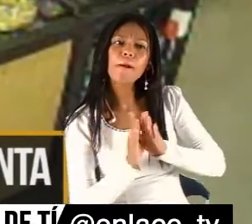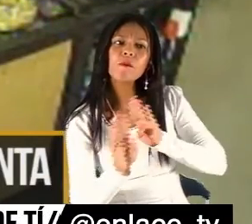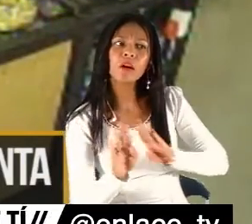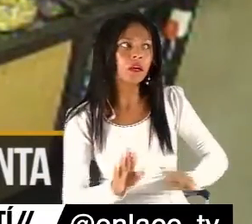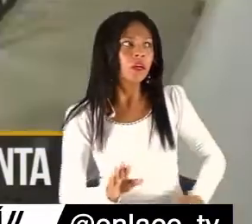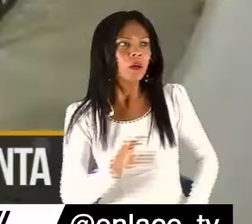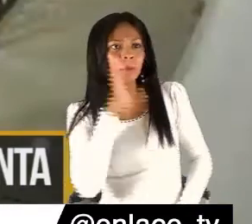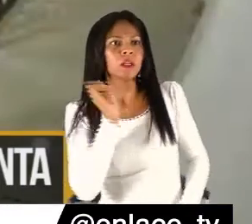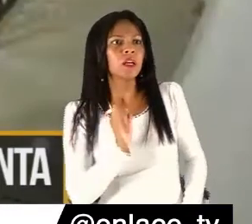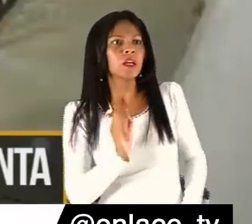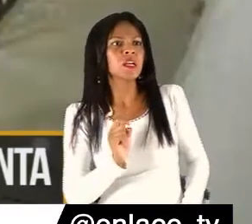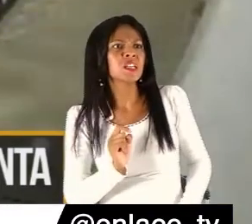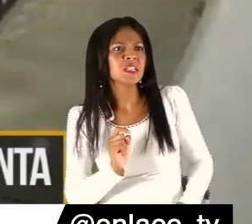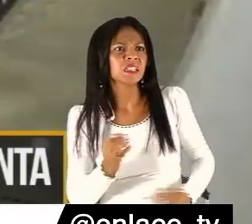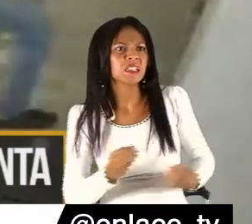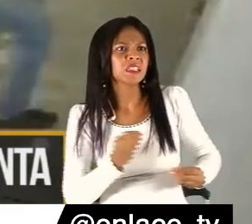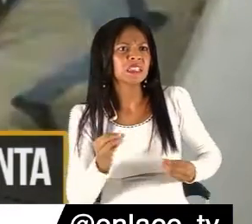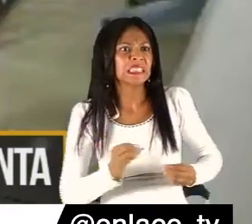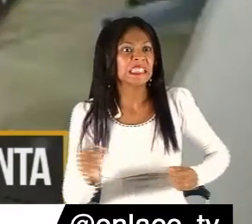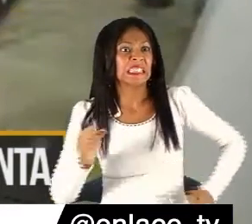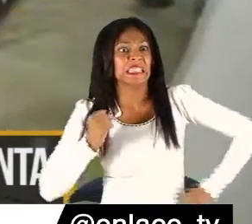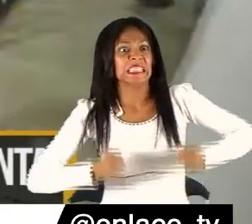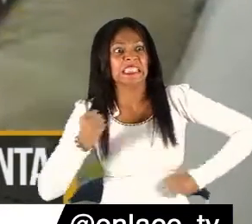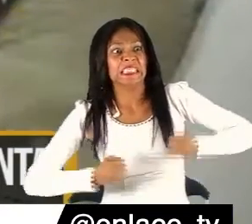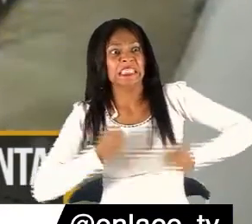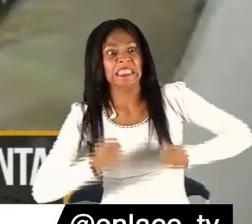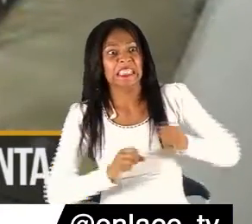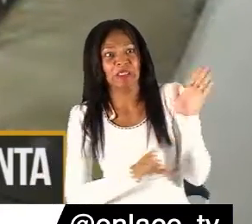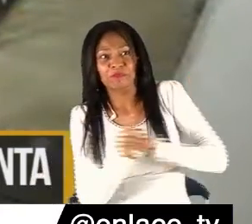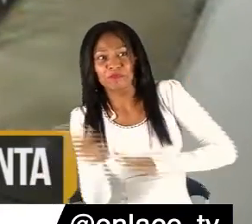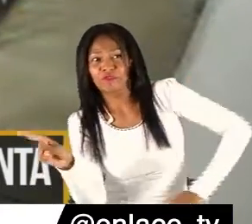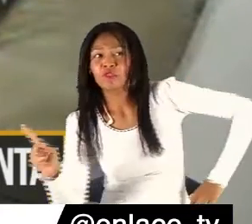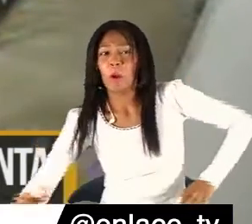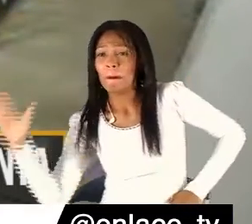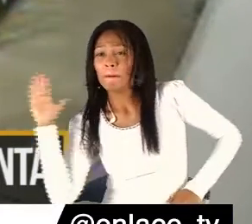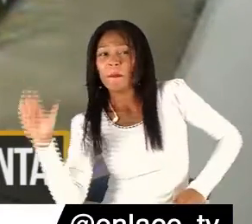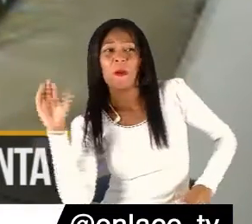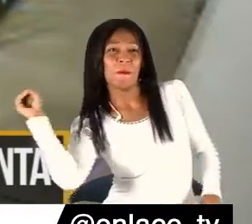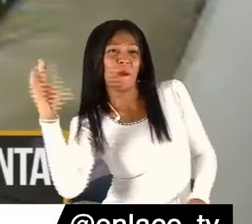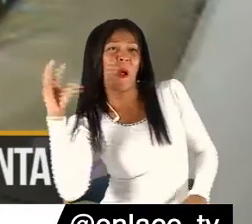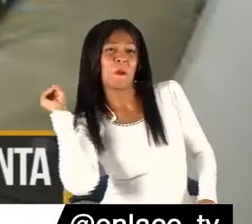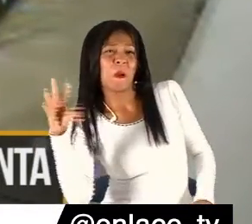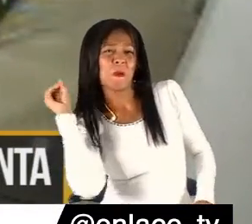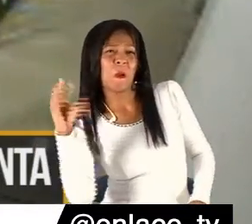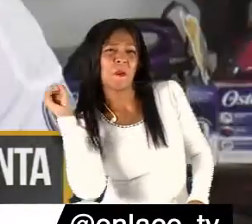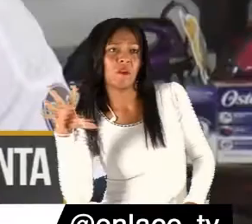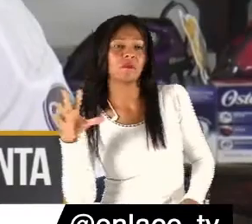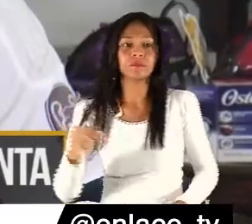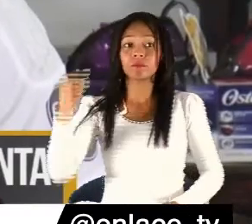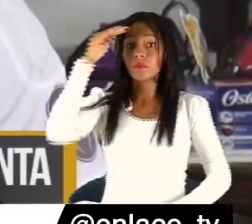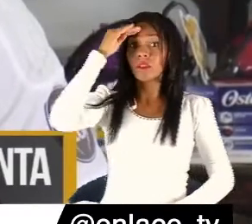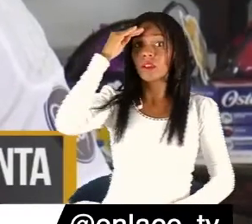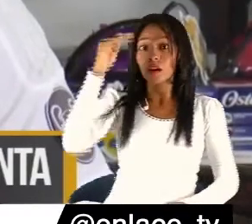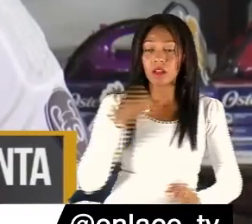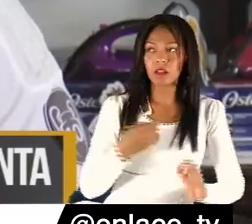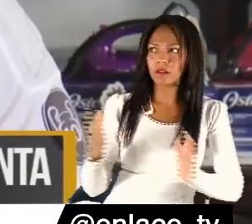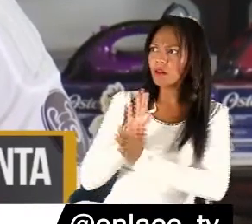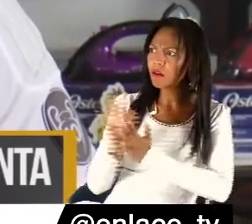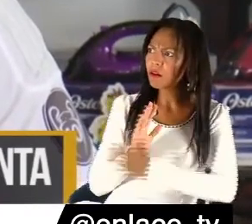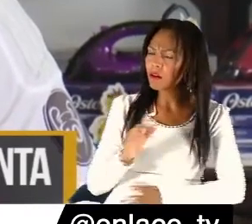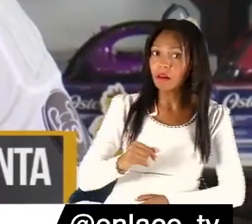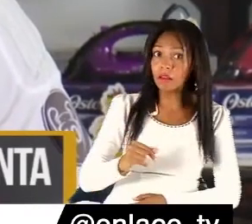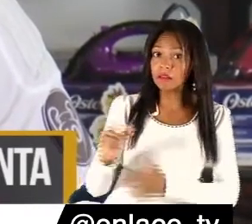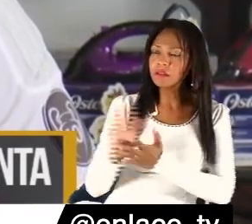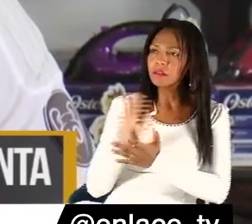actuó y se lanzó hacia la parte de atrás para poder presionar nuestros sistemas de seguridad. Me informa la policía cuando se acerca al establecimiento de